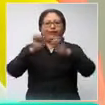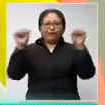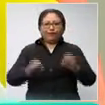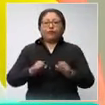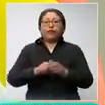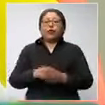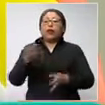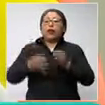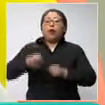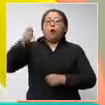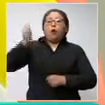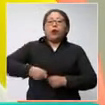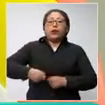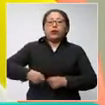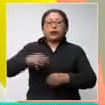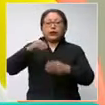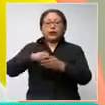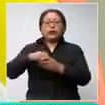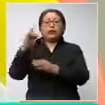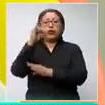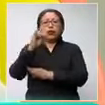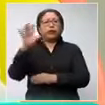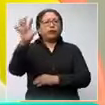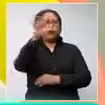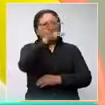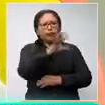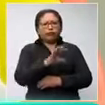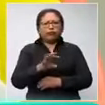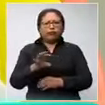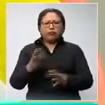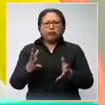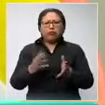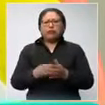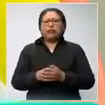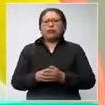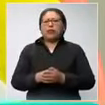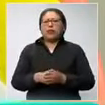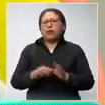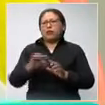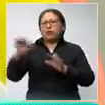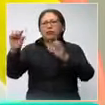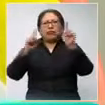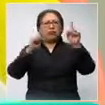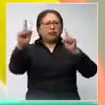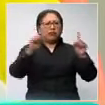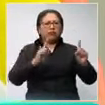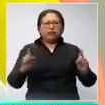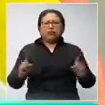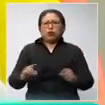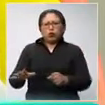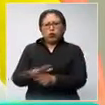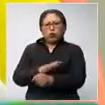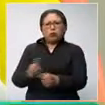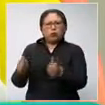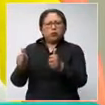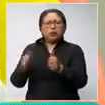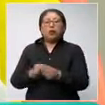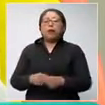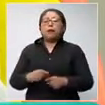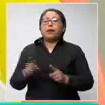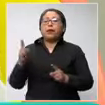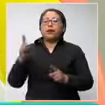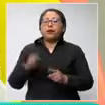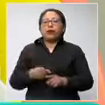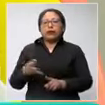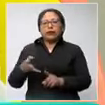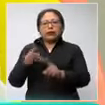de jueces que tiene el país, uno por cada 10.000 habitantes promedio, si la distribuimos de mejor manera es suficiente, pero esto es una primera